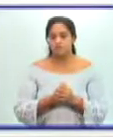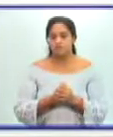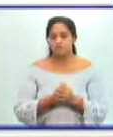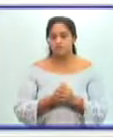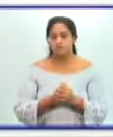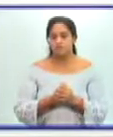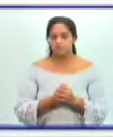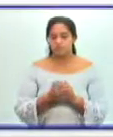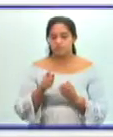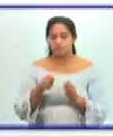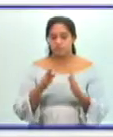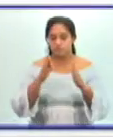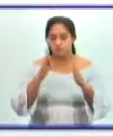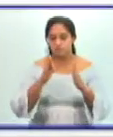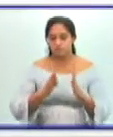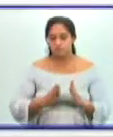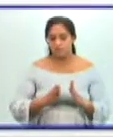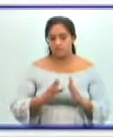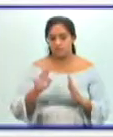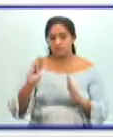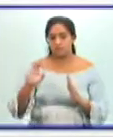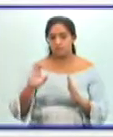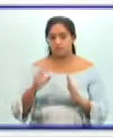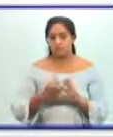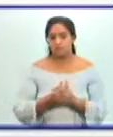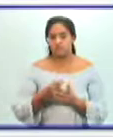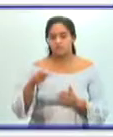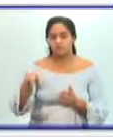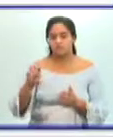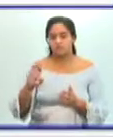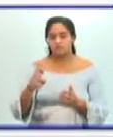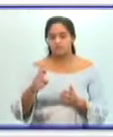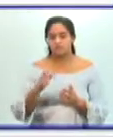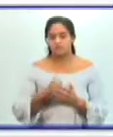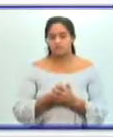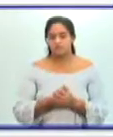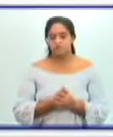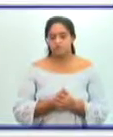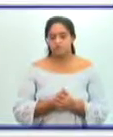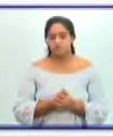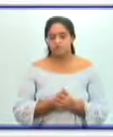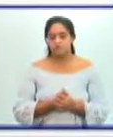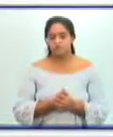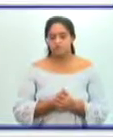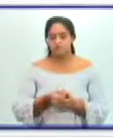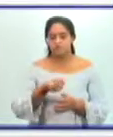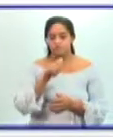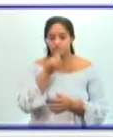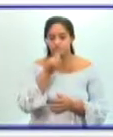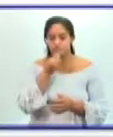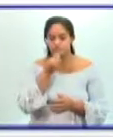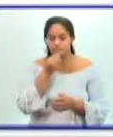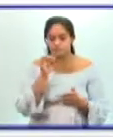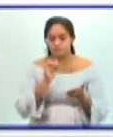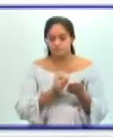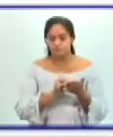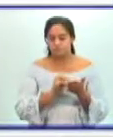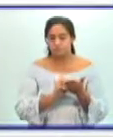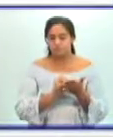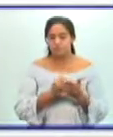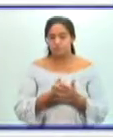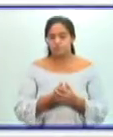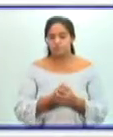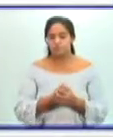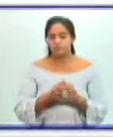entonces el segmento BC es paralelo al segmento GF. Puedes entonces representar en